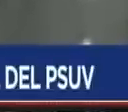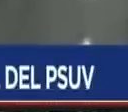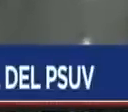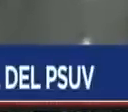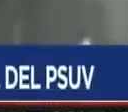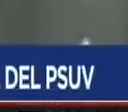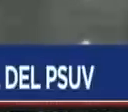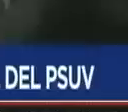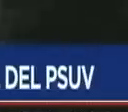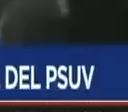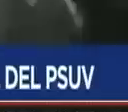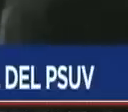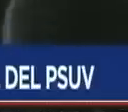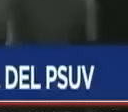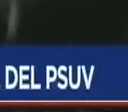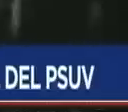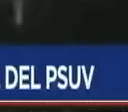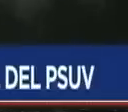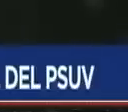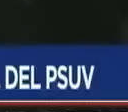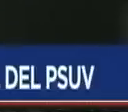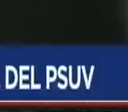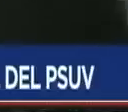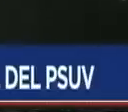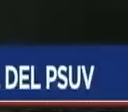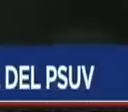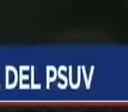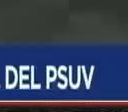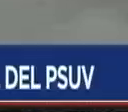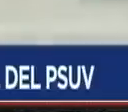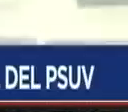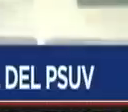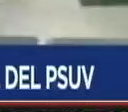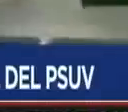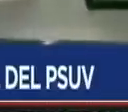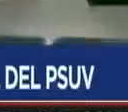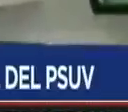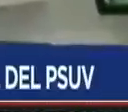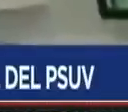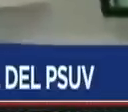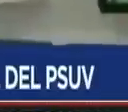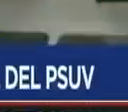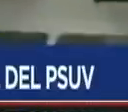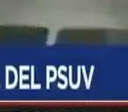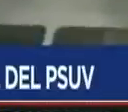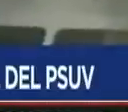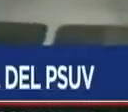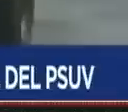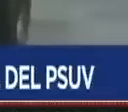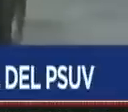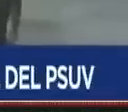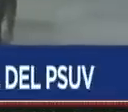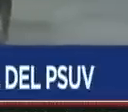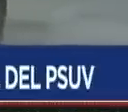autonombrado como un autogolpe. Se repartieron la torta como ellos quisieron.